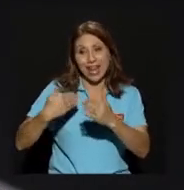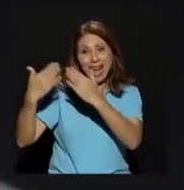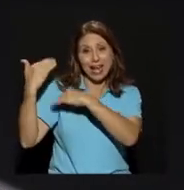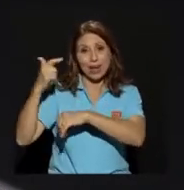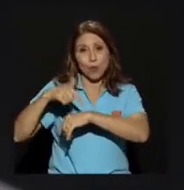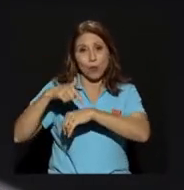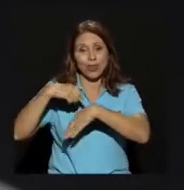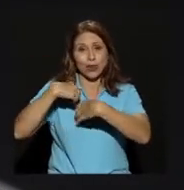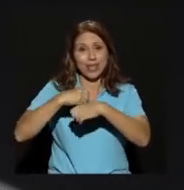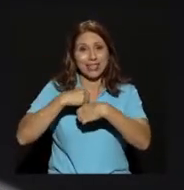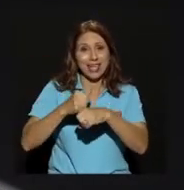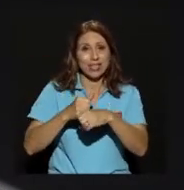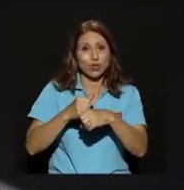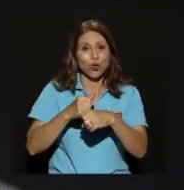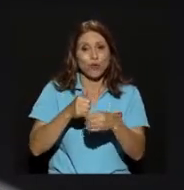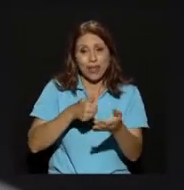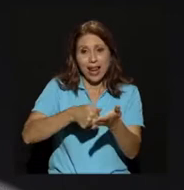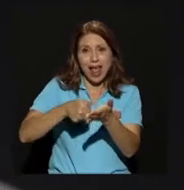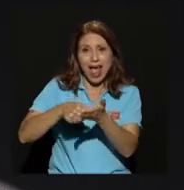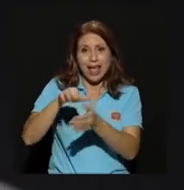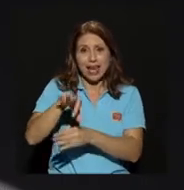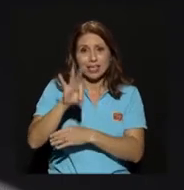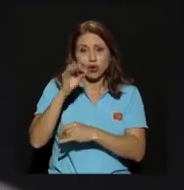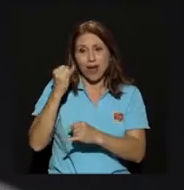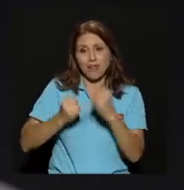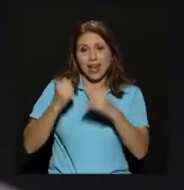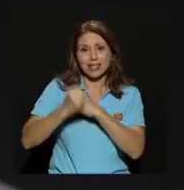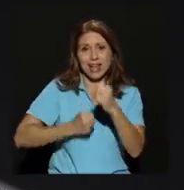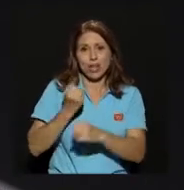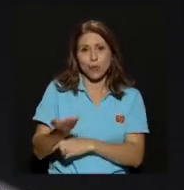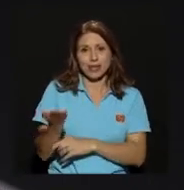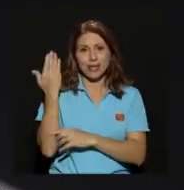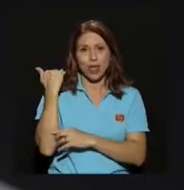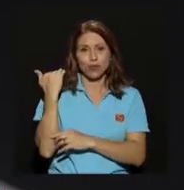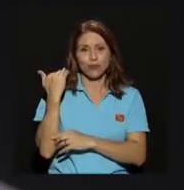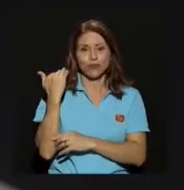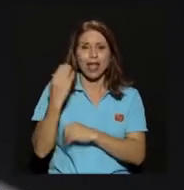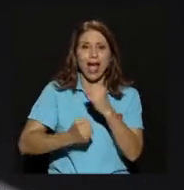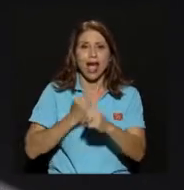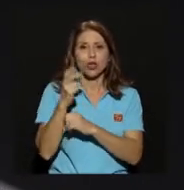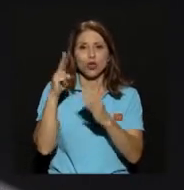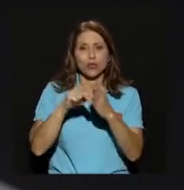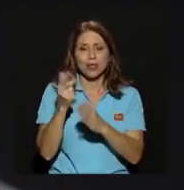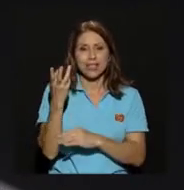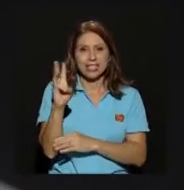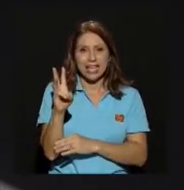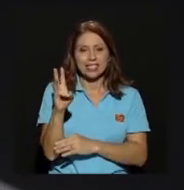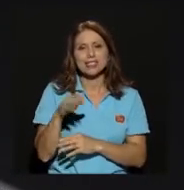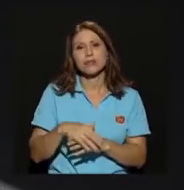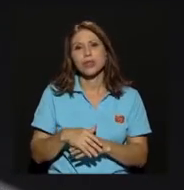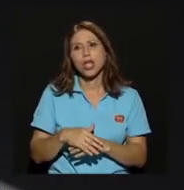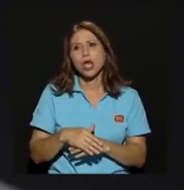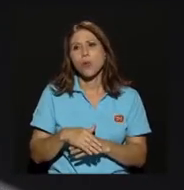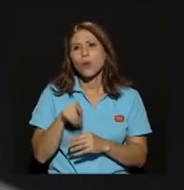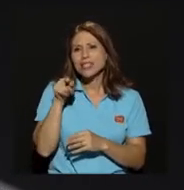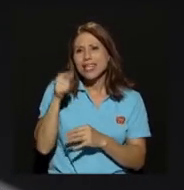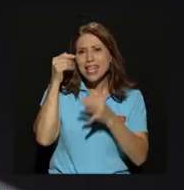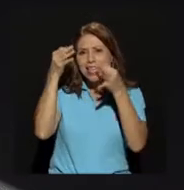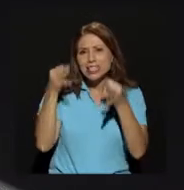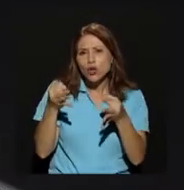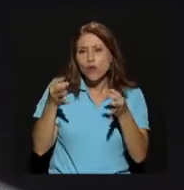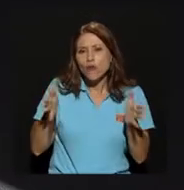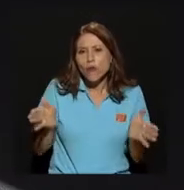elección, a finales del año pasado, del 2016, la decisión fue un poco motivada por la